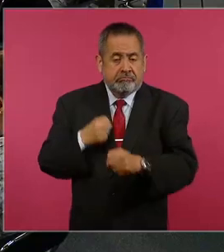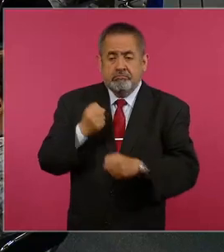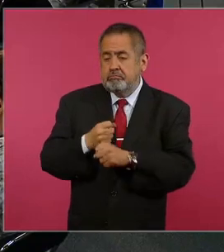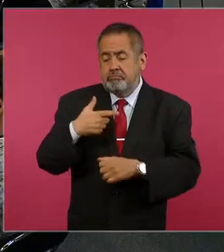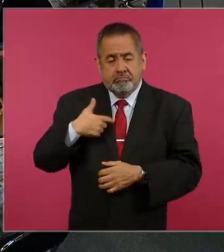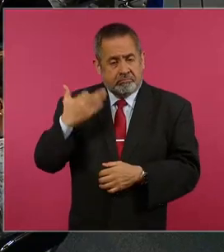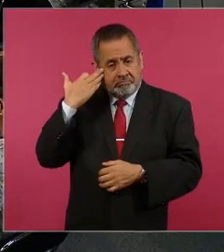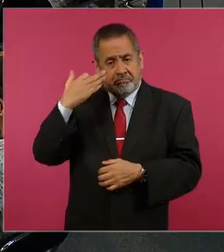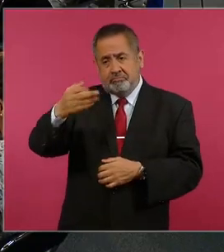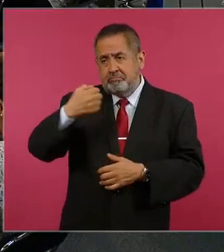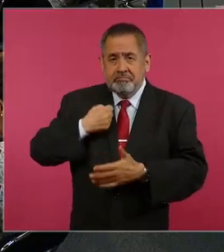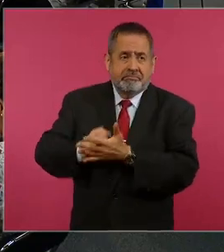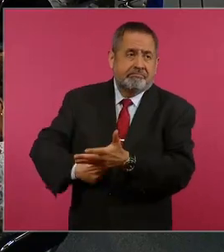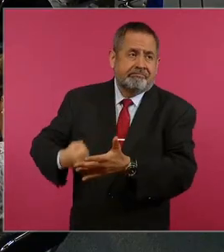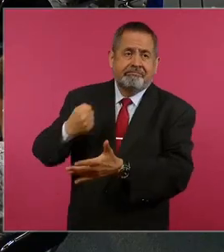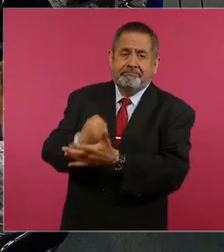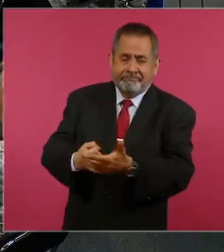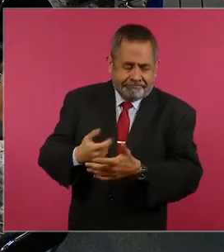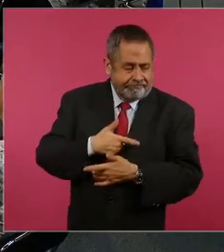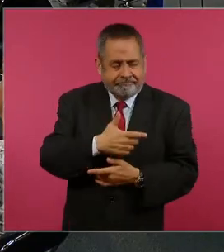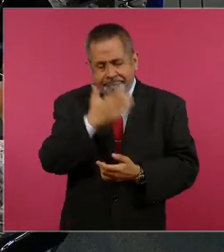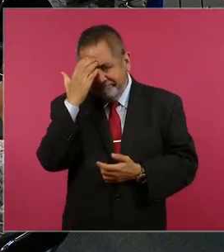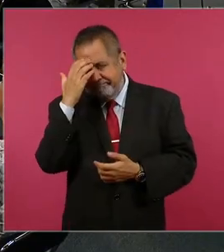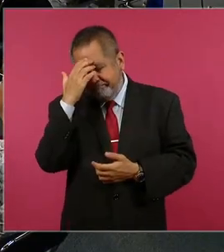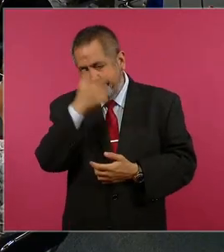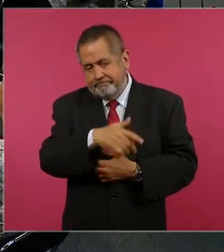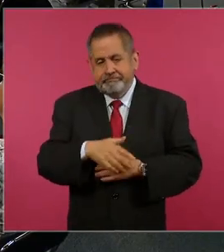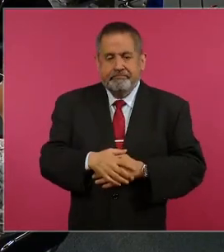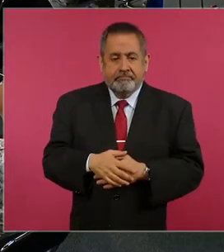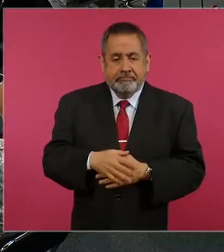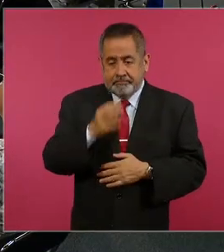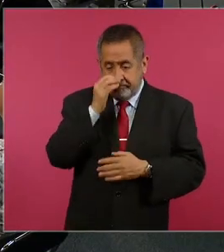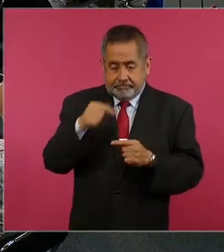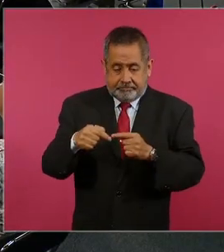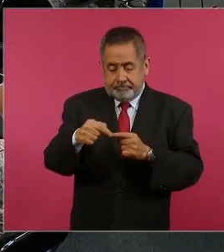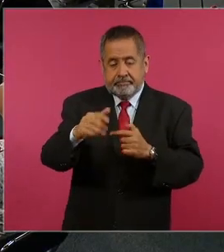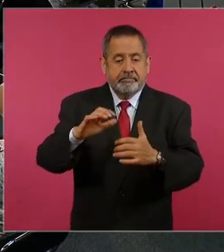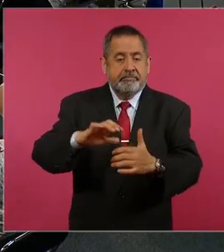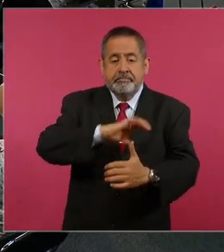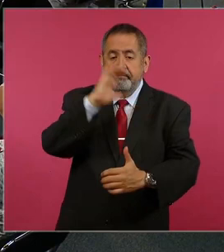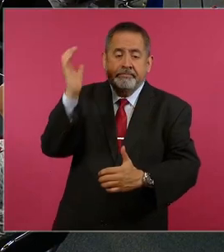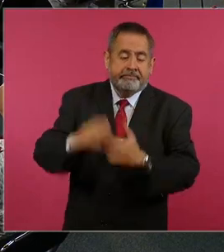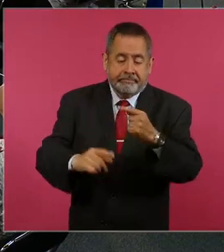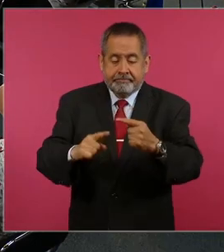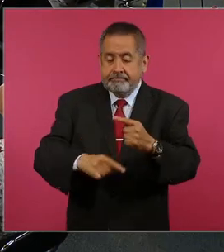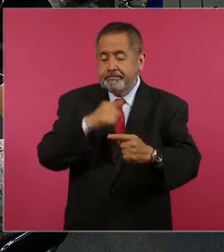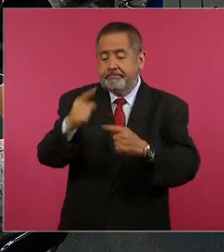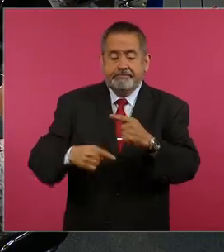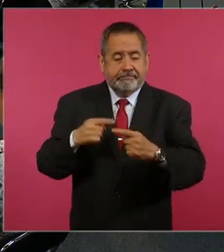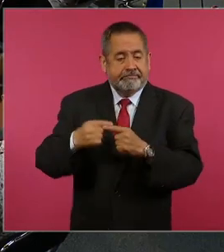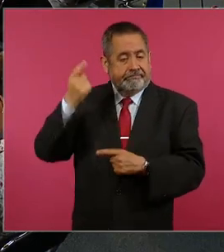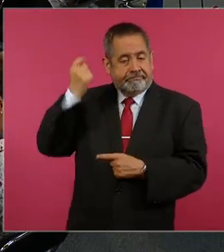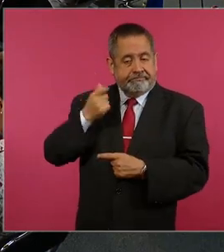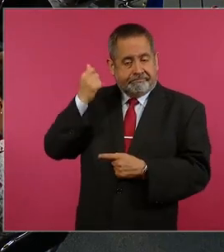mucho tiempo en la lucha. Si por eso ya voy a terminar mi ciclo, ya me voy a jubilar.